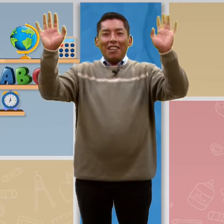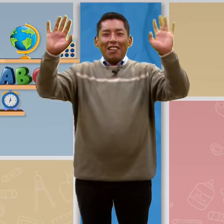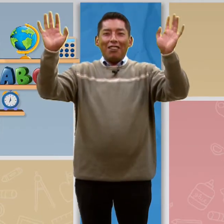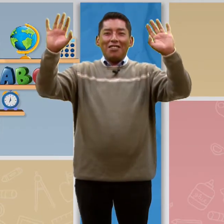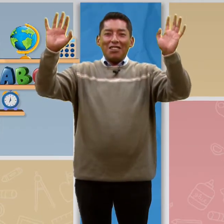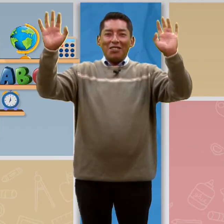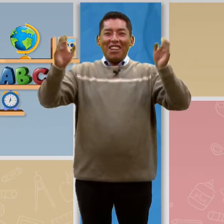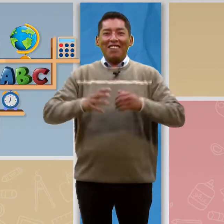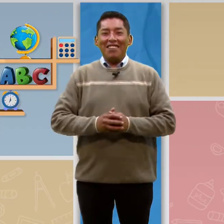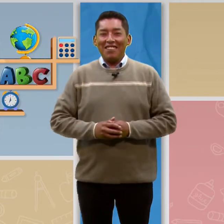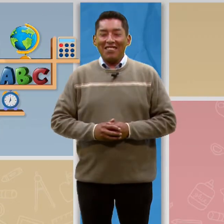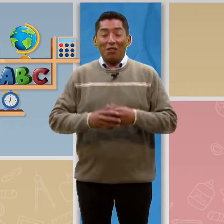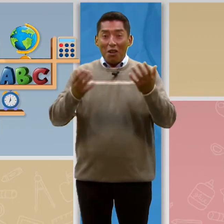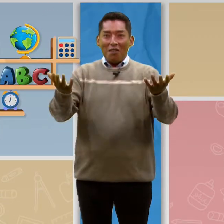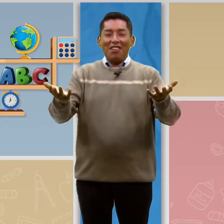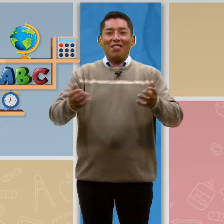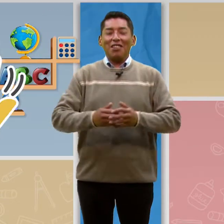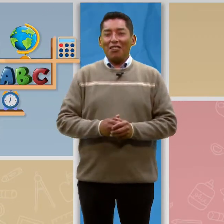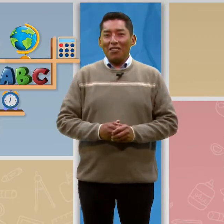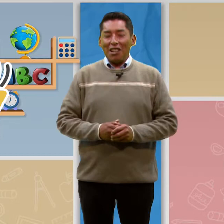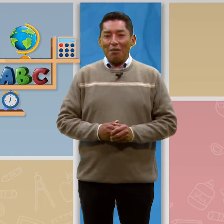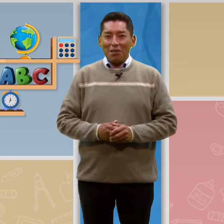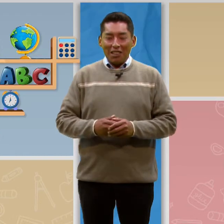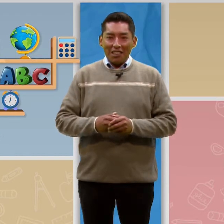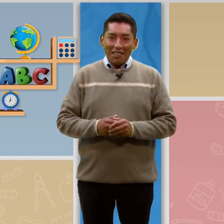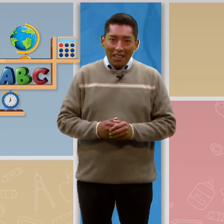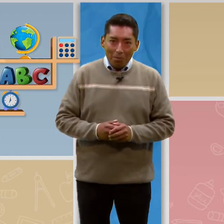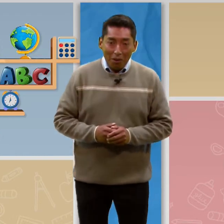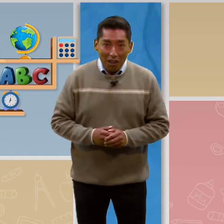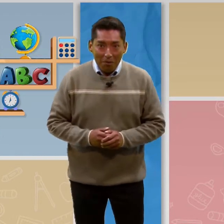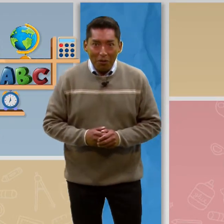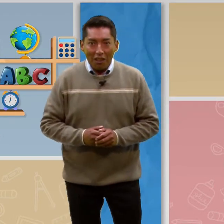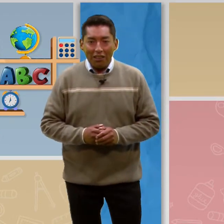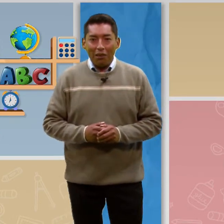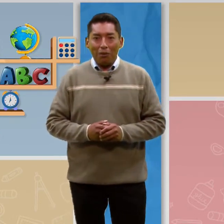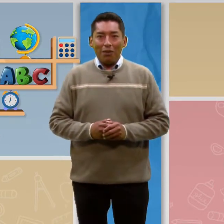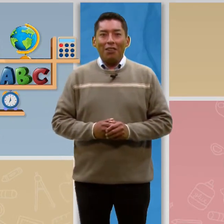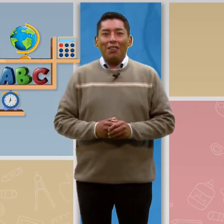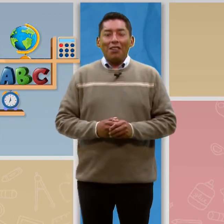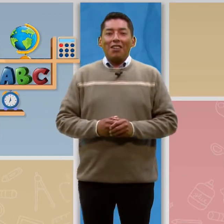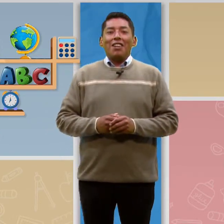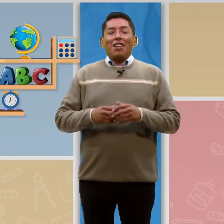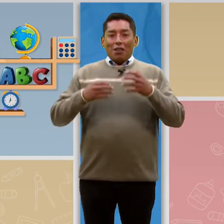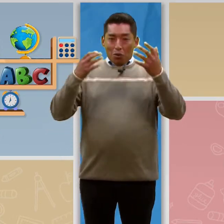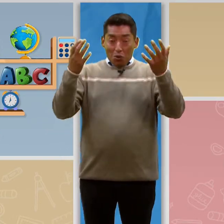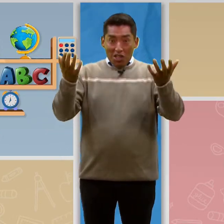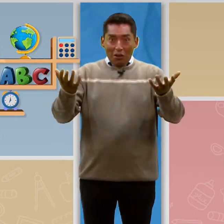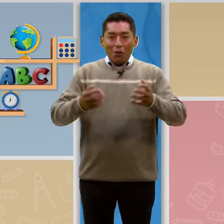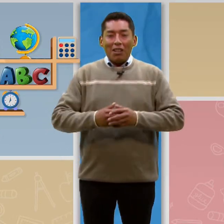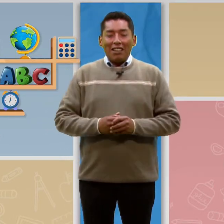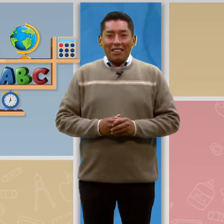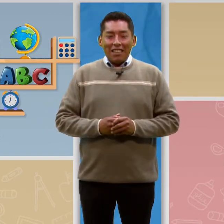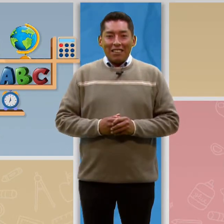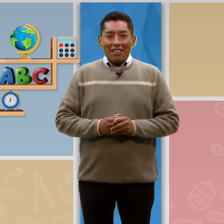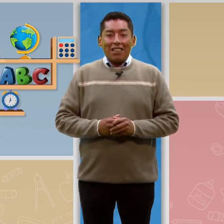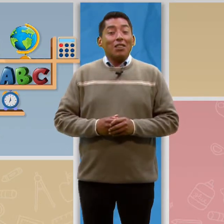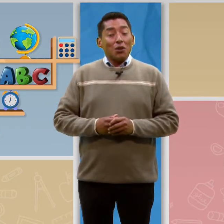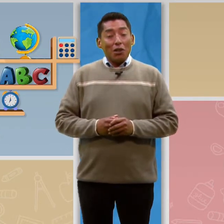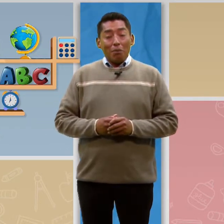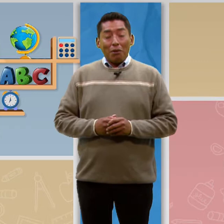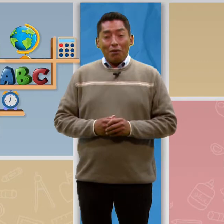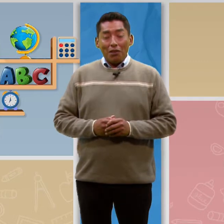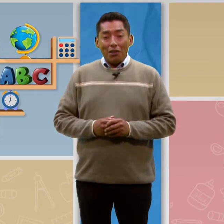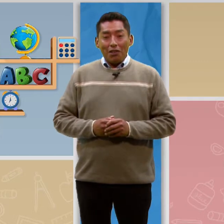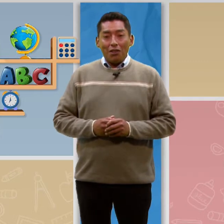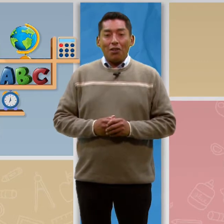¿Cómo están, queridos estudiantes? Nuevamente nos encontramos en este programa educativo. Un saludo a la distancia.